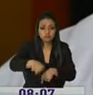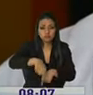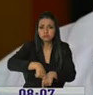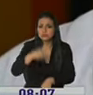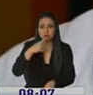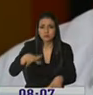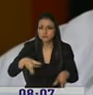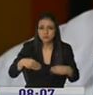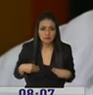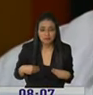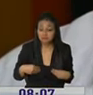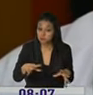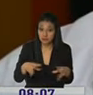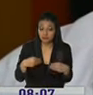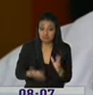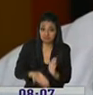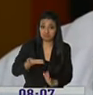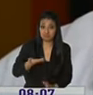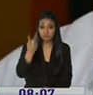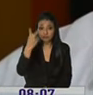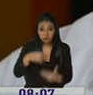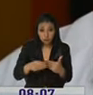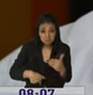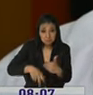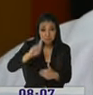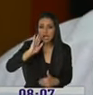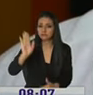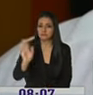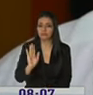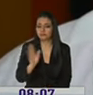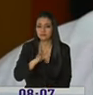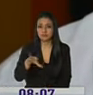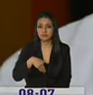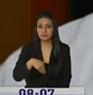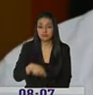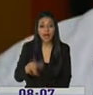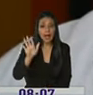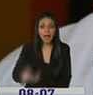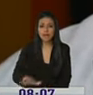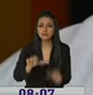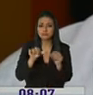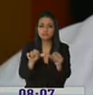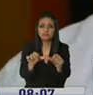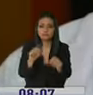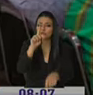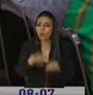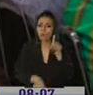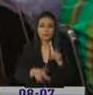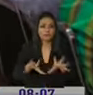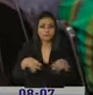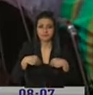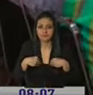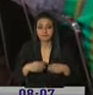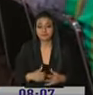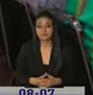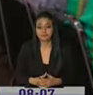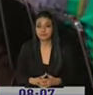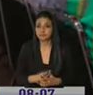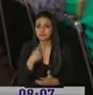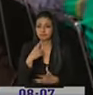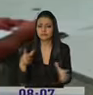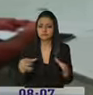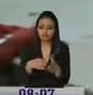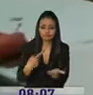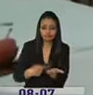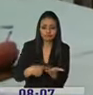vamos a permitir incremento en la tarifa nuestra. Nosotros tenemos tarifa regulada y no podemos permitir. Señalaron además que se reunirán